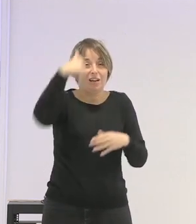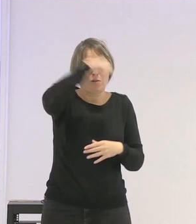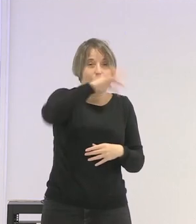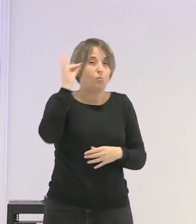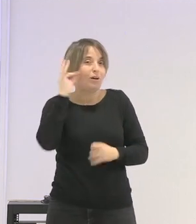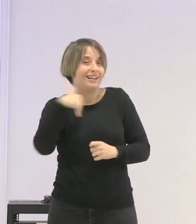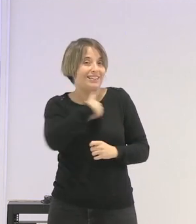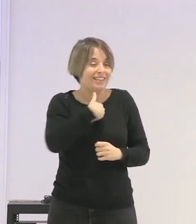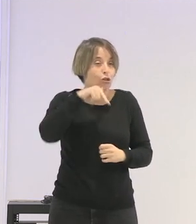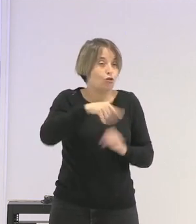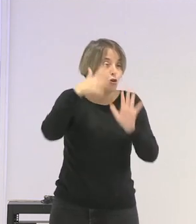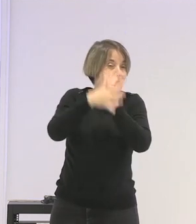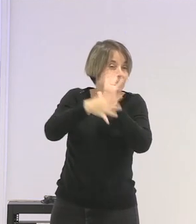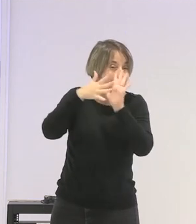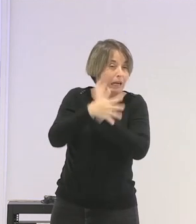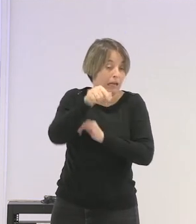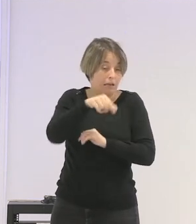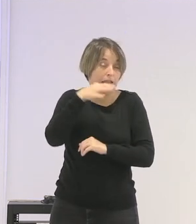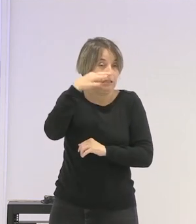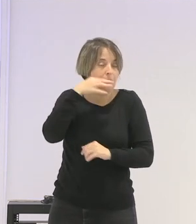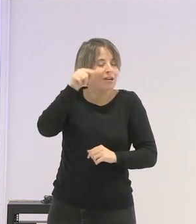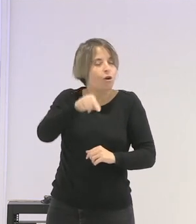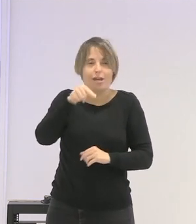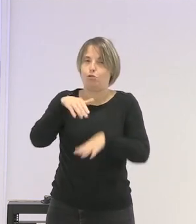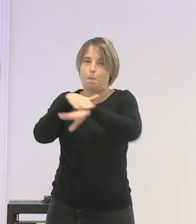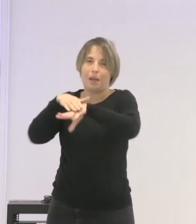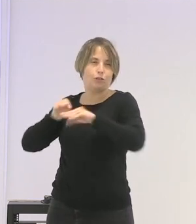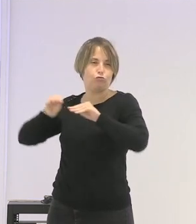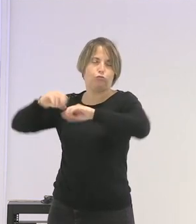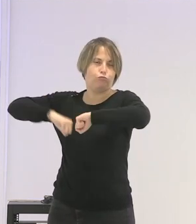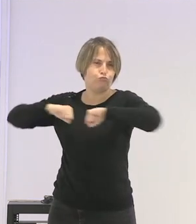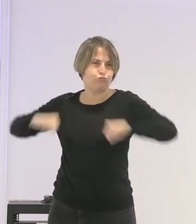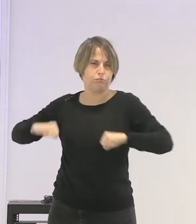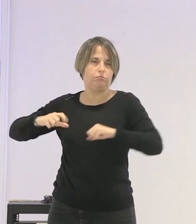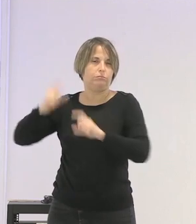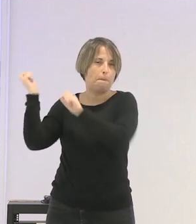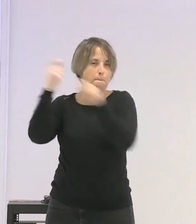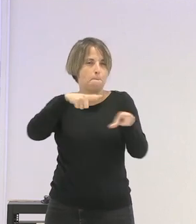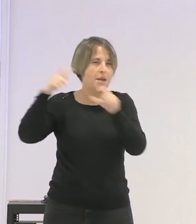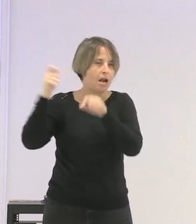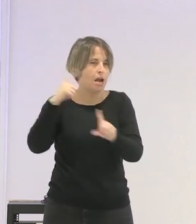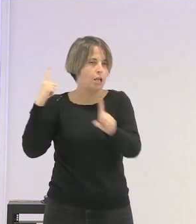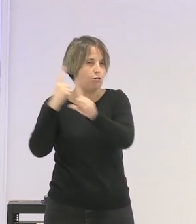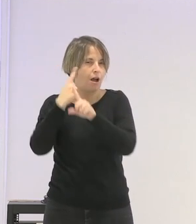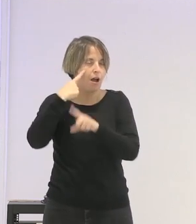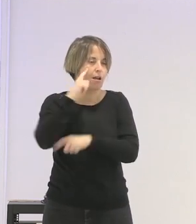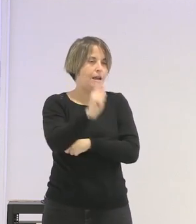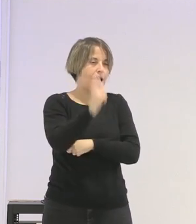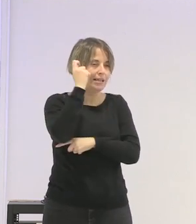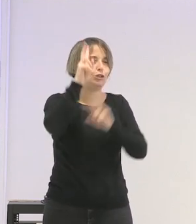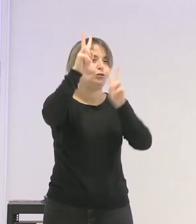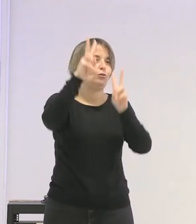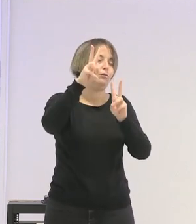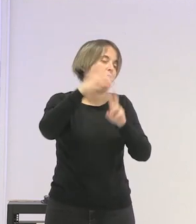intento explicar en la charla, pero yo creo que es el punto más fuerte que tienen, ¿no? Por donde consiguen triunfar es por esta